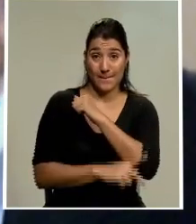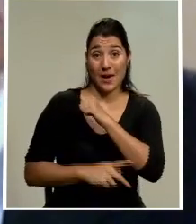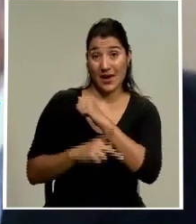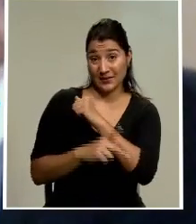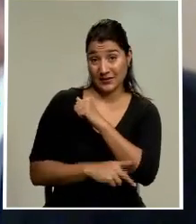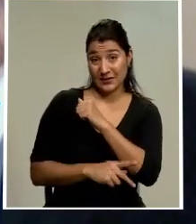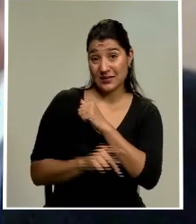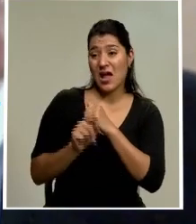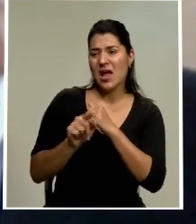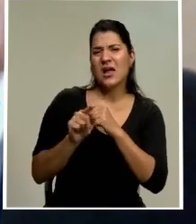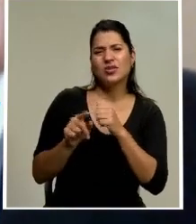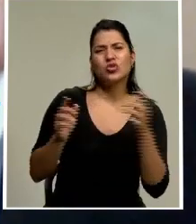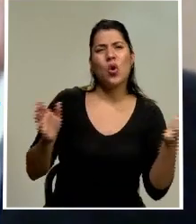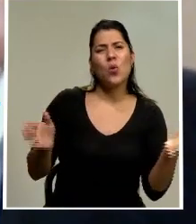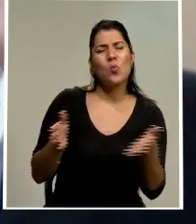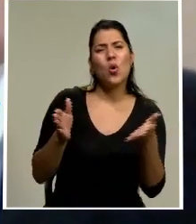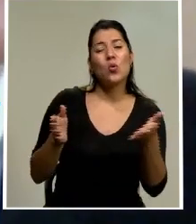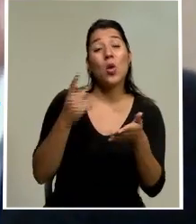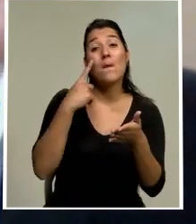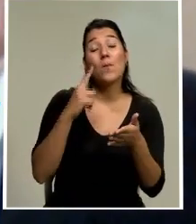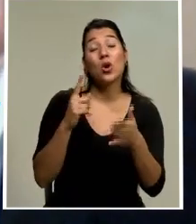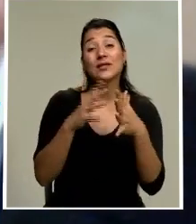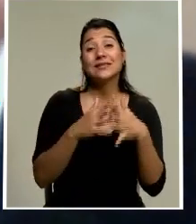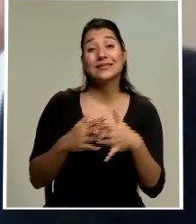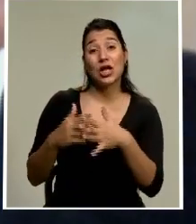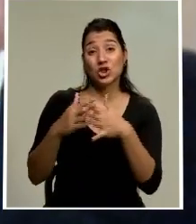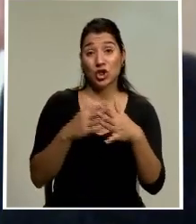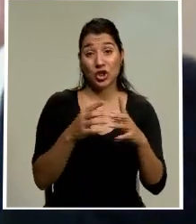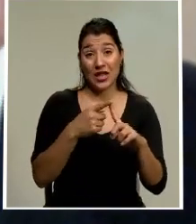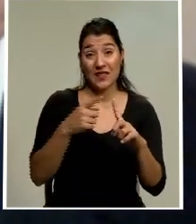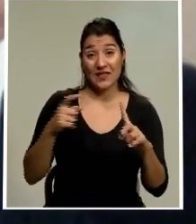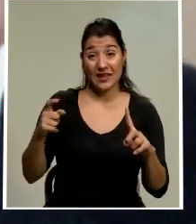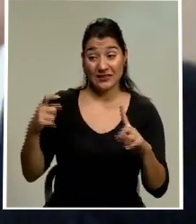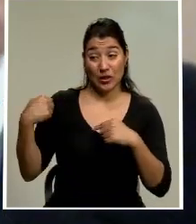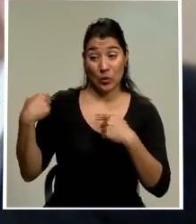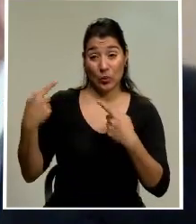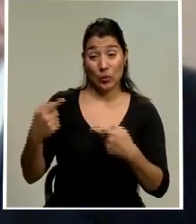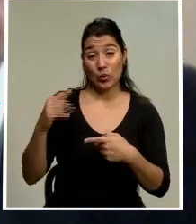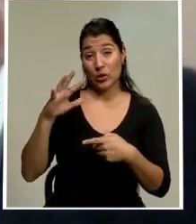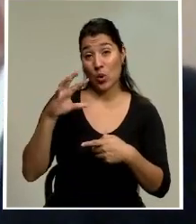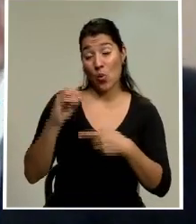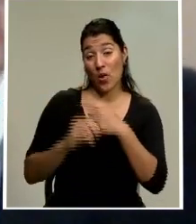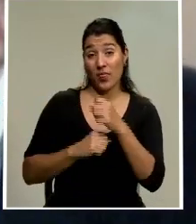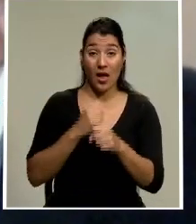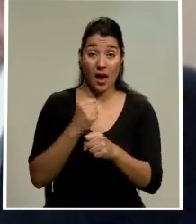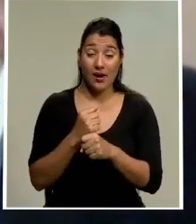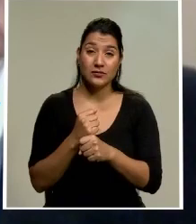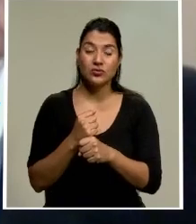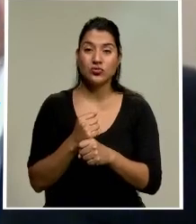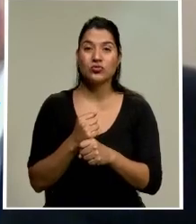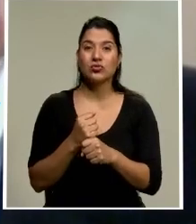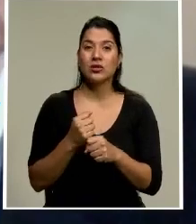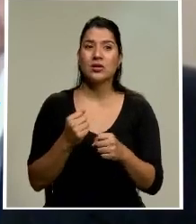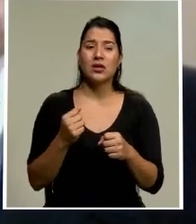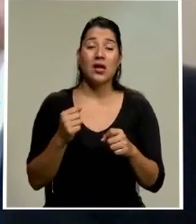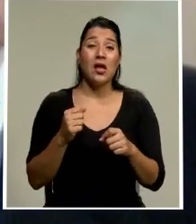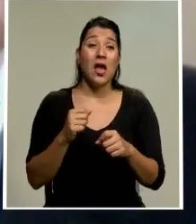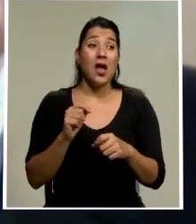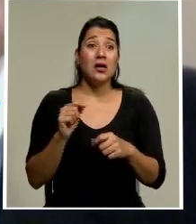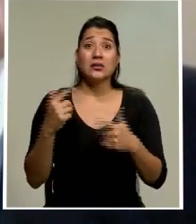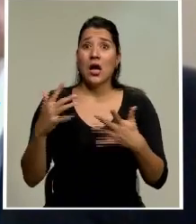los Estados Unidos desde hace más de 50 años y que es una guerra perdida, ¿verdad?, porque son 50 años en donde